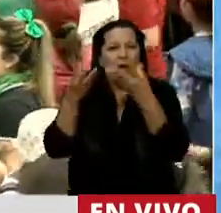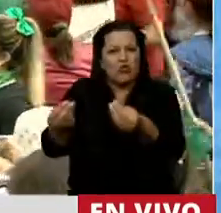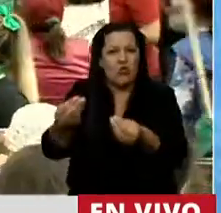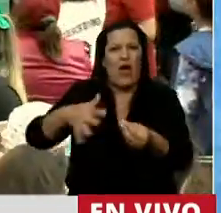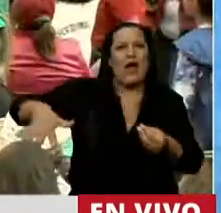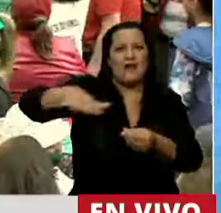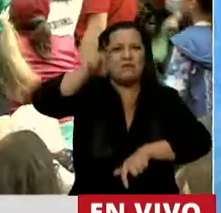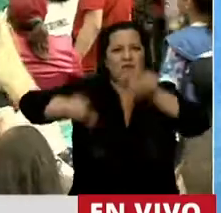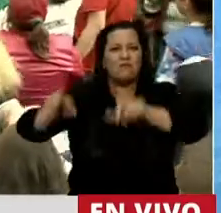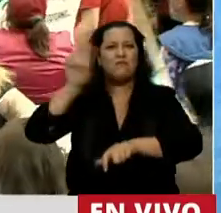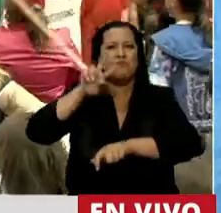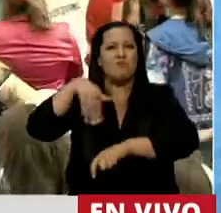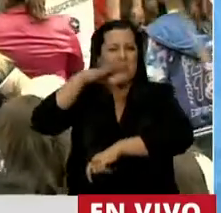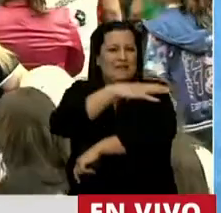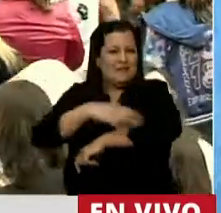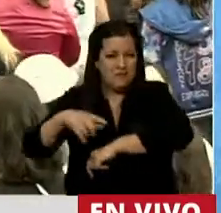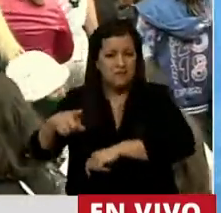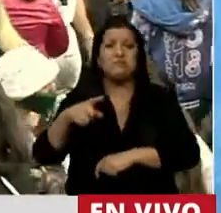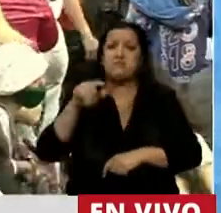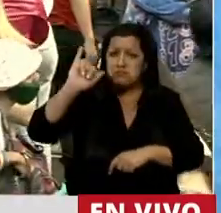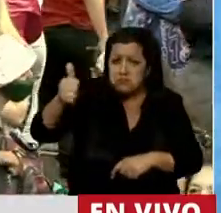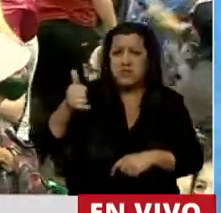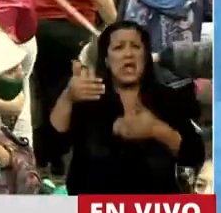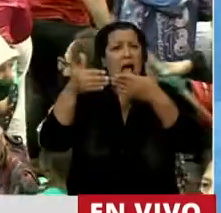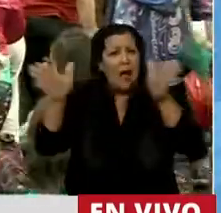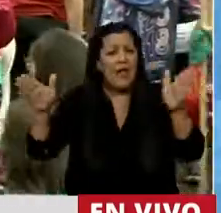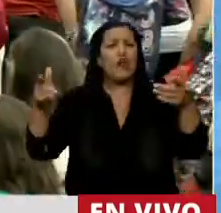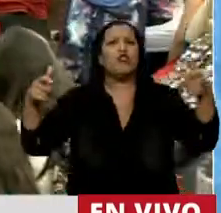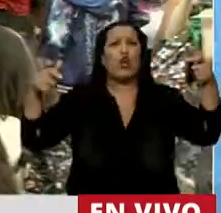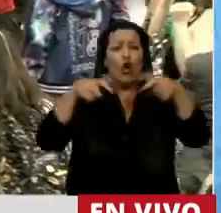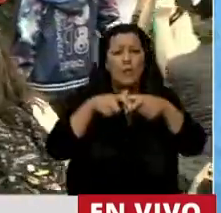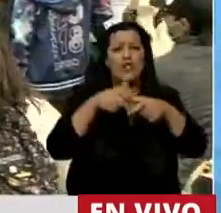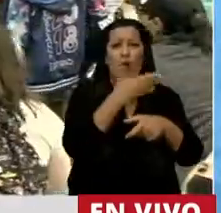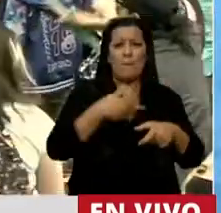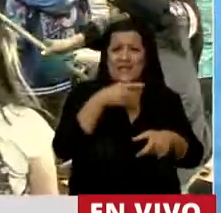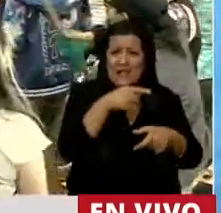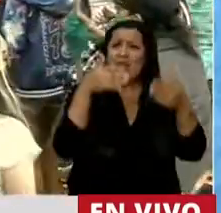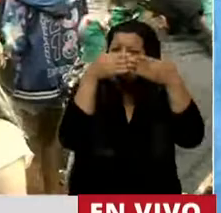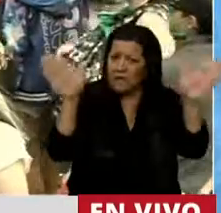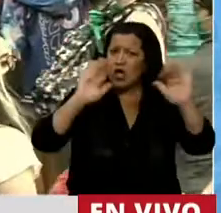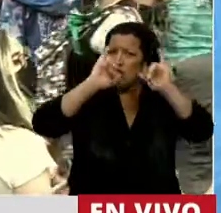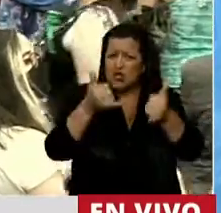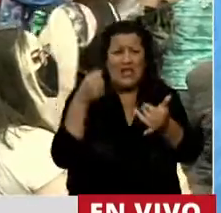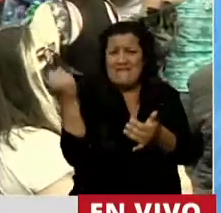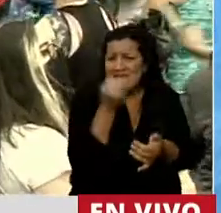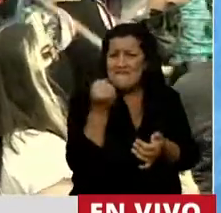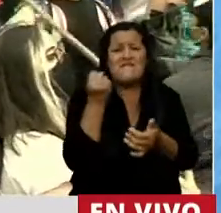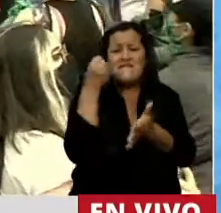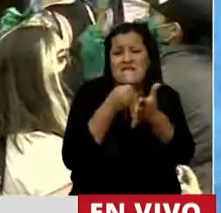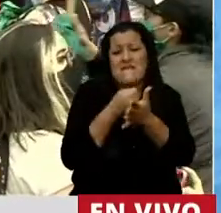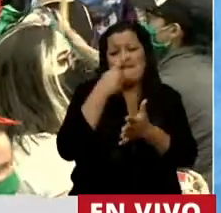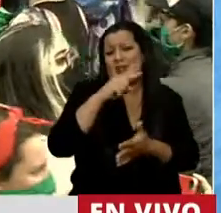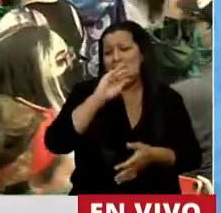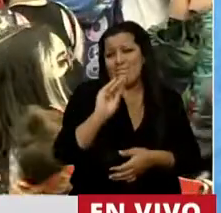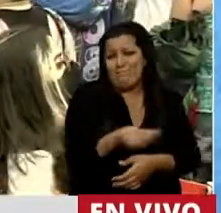social. Rescato la buena predisposición del presidente de la Comisión, que sé que hizo lo imposible.